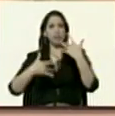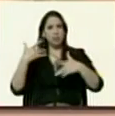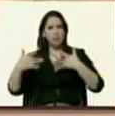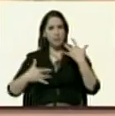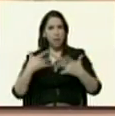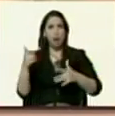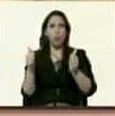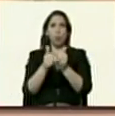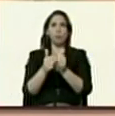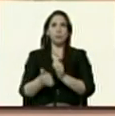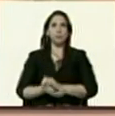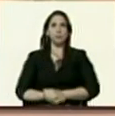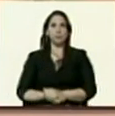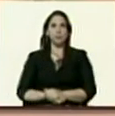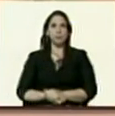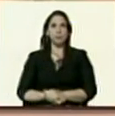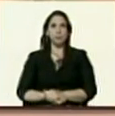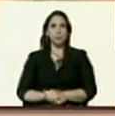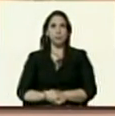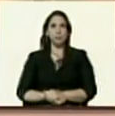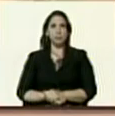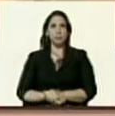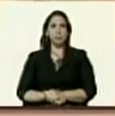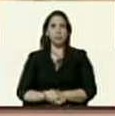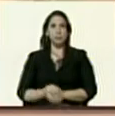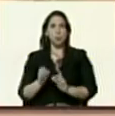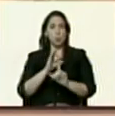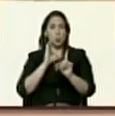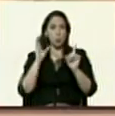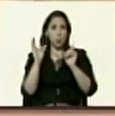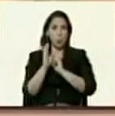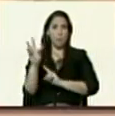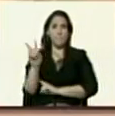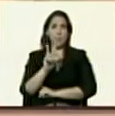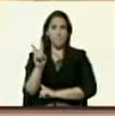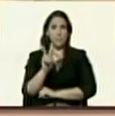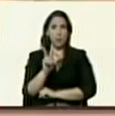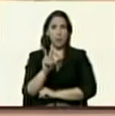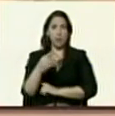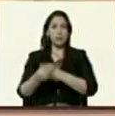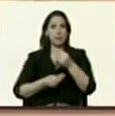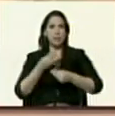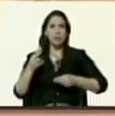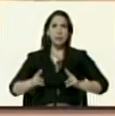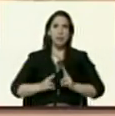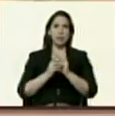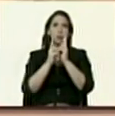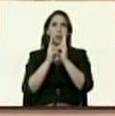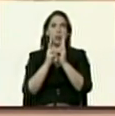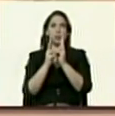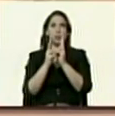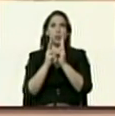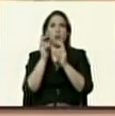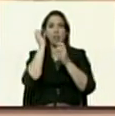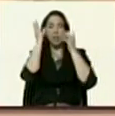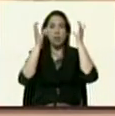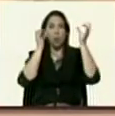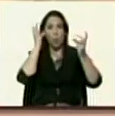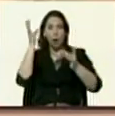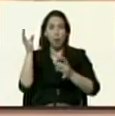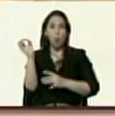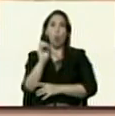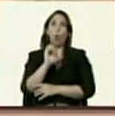con la cultura venezolana. Se instalaba el encuentro de Innovamos o